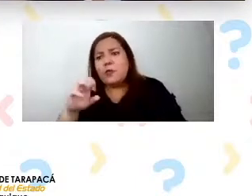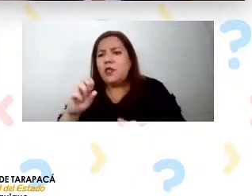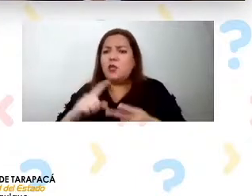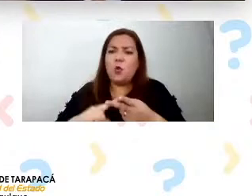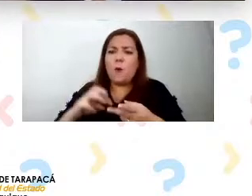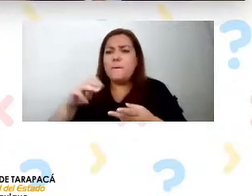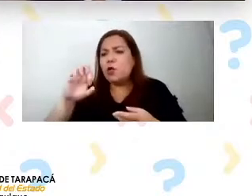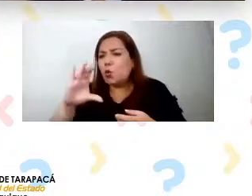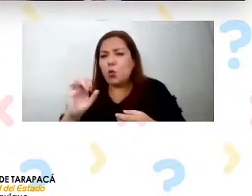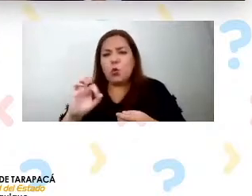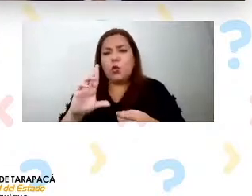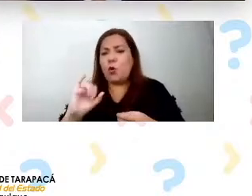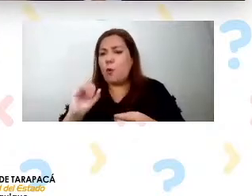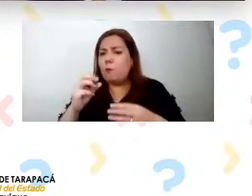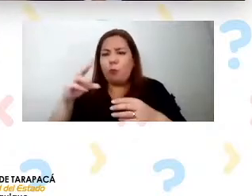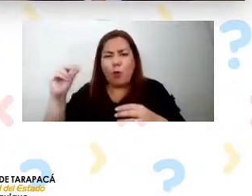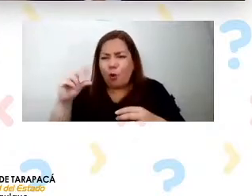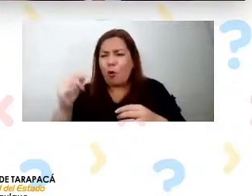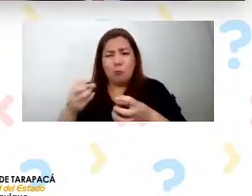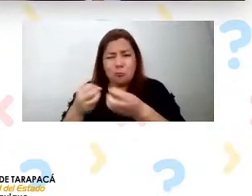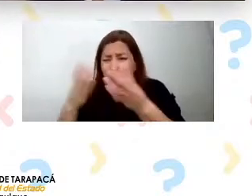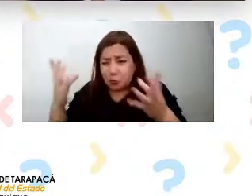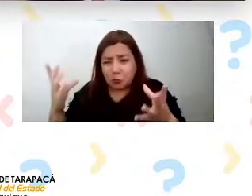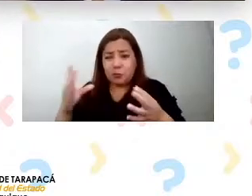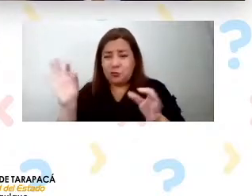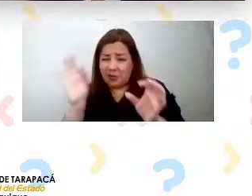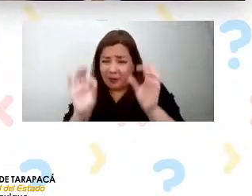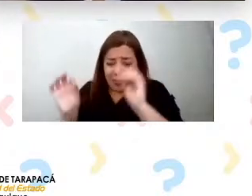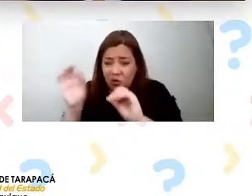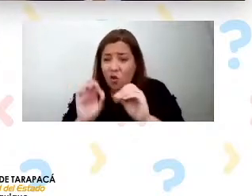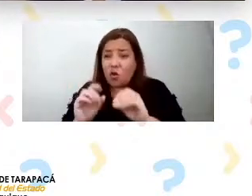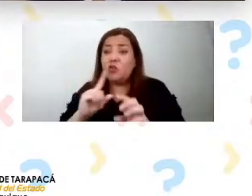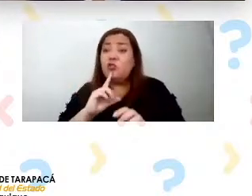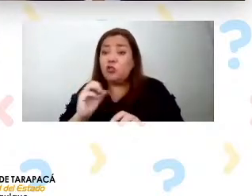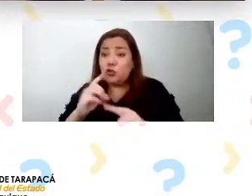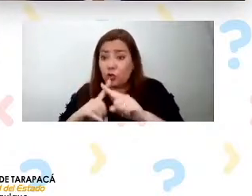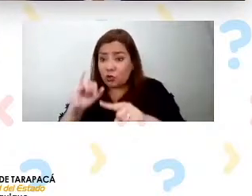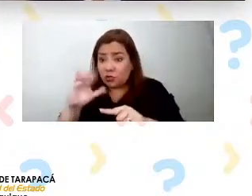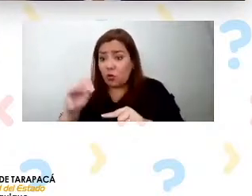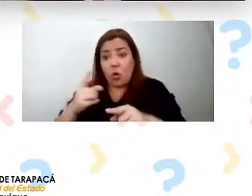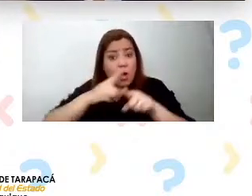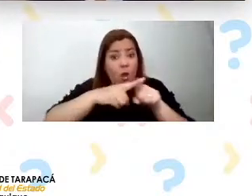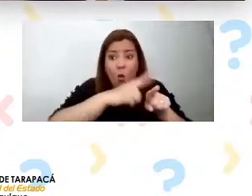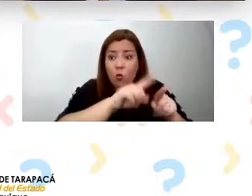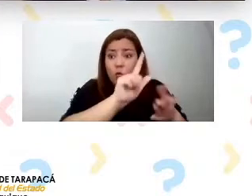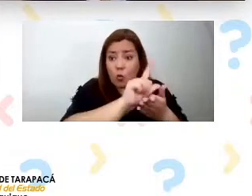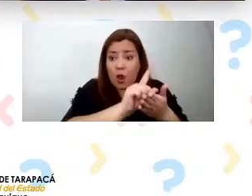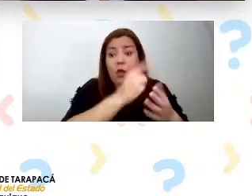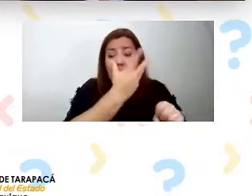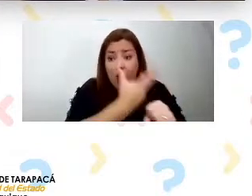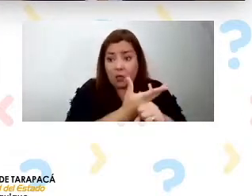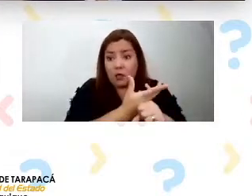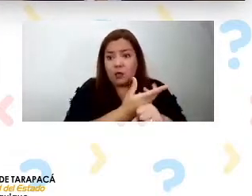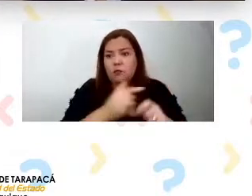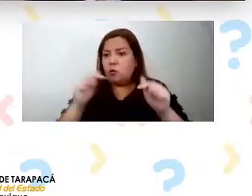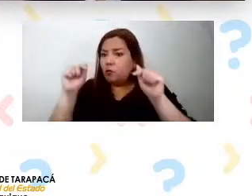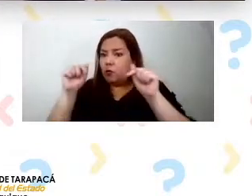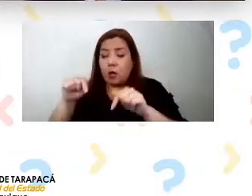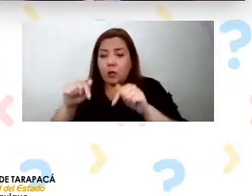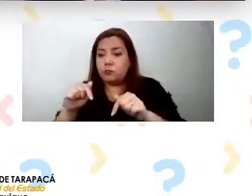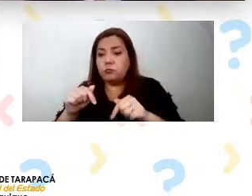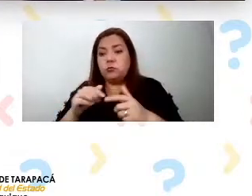el plomo, muchos elementos tóxicos, ¿no es cierto?, estudiados en el oasis, y